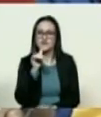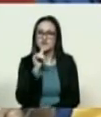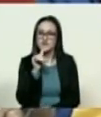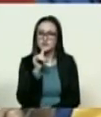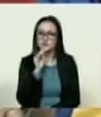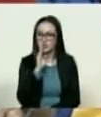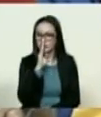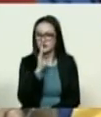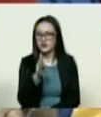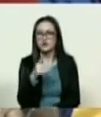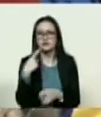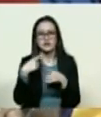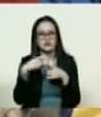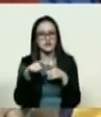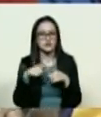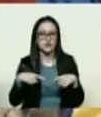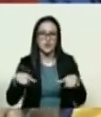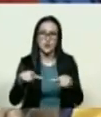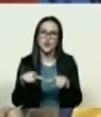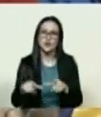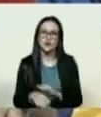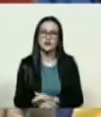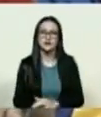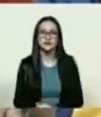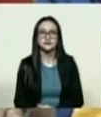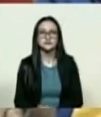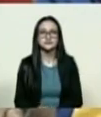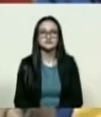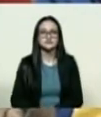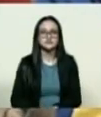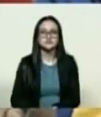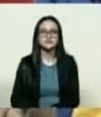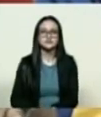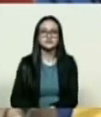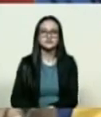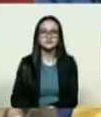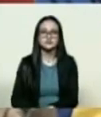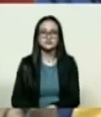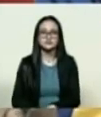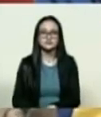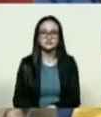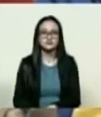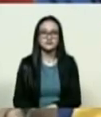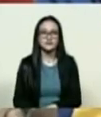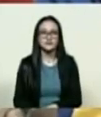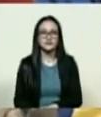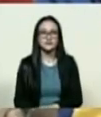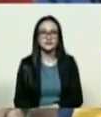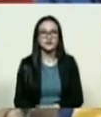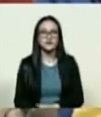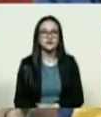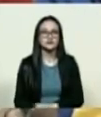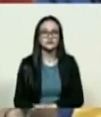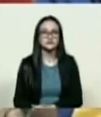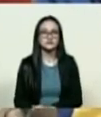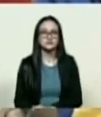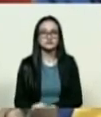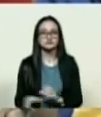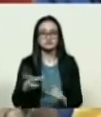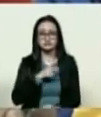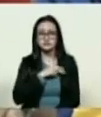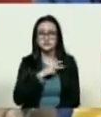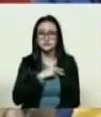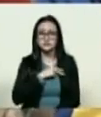directa desde los distintos lugares de Venezuela. Esto, la carnetización, repito, es un